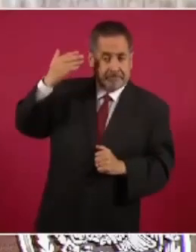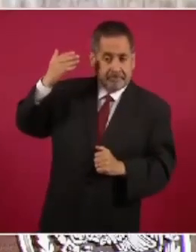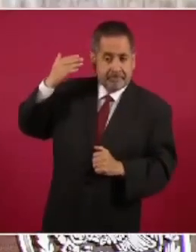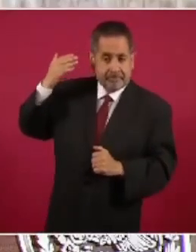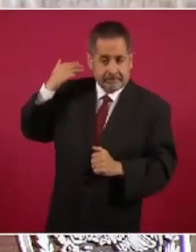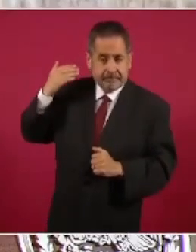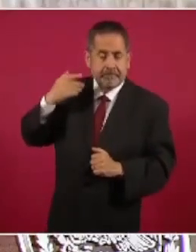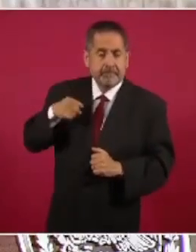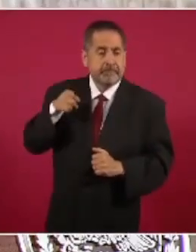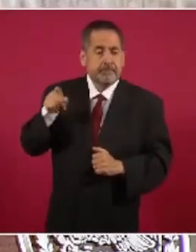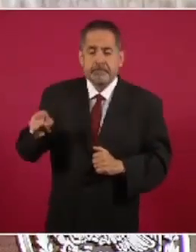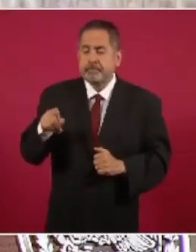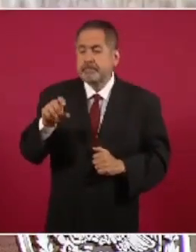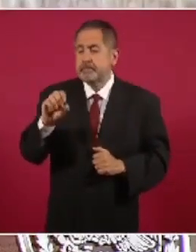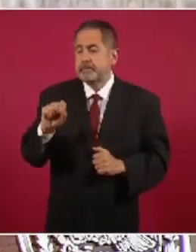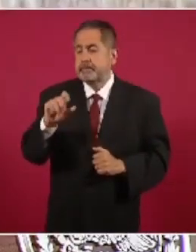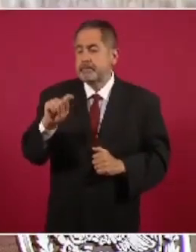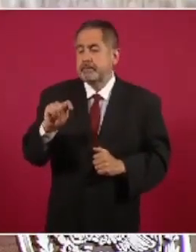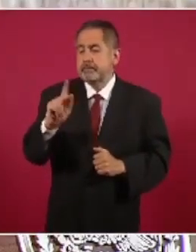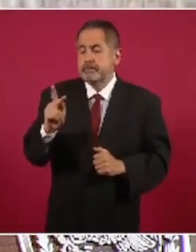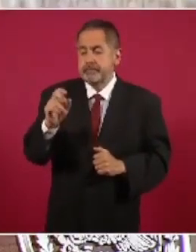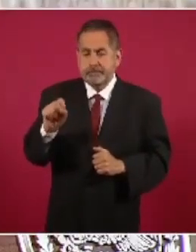la Secretaría del Trabajo